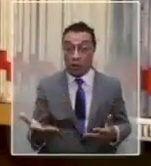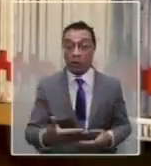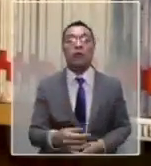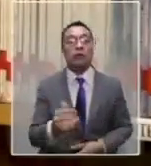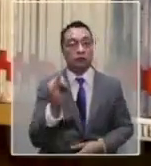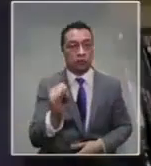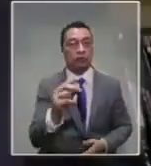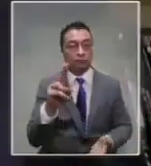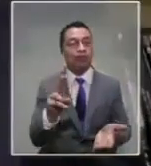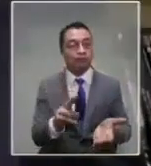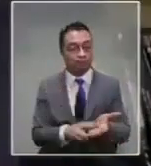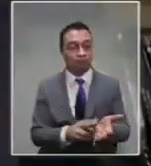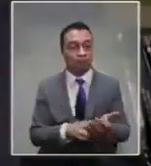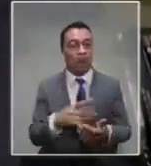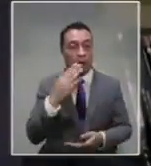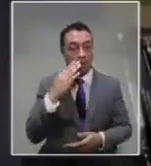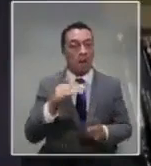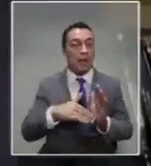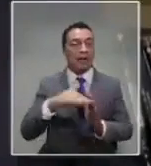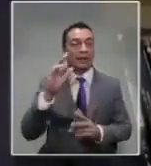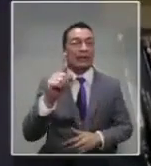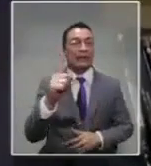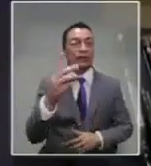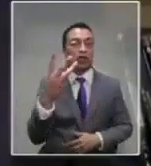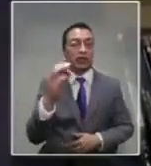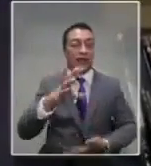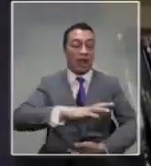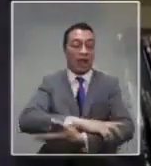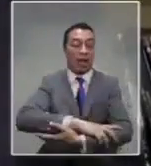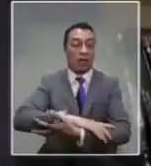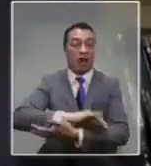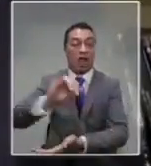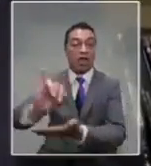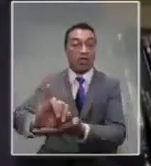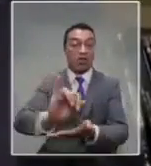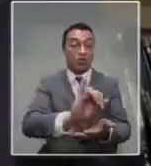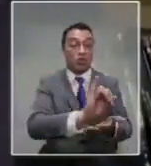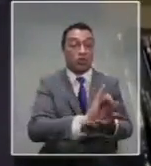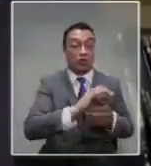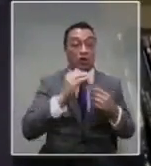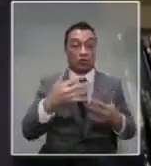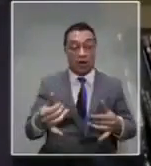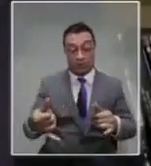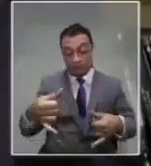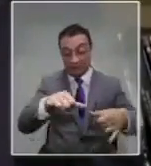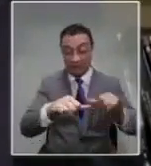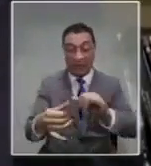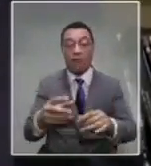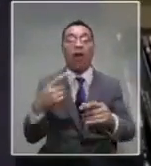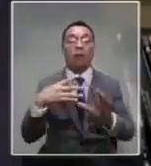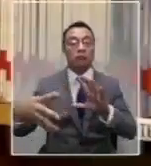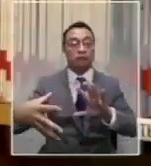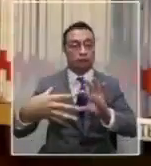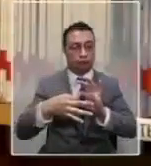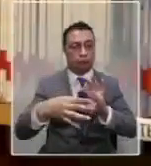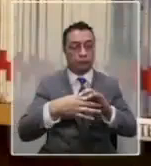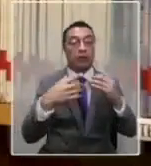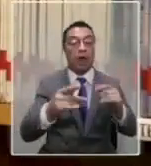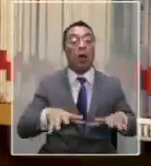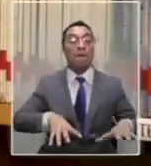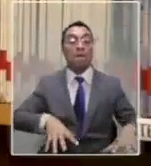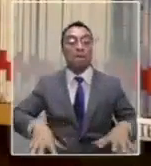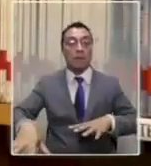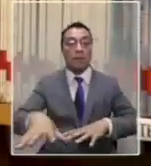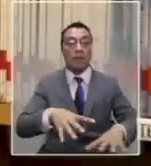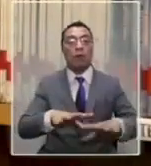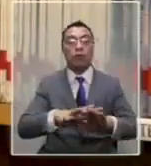materia de investigación? Efectivamente tenemos más de 130 convenios vigentes con instituciones y organismos que se dedican al quehacer científico. Entonces esto